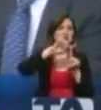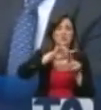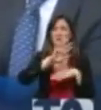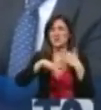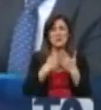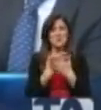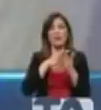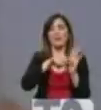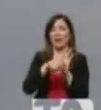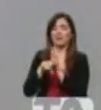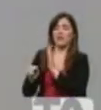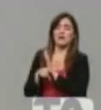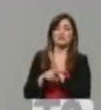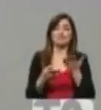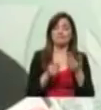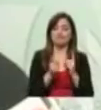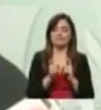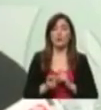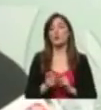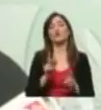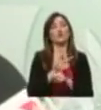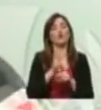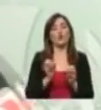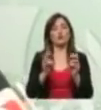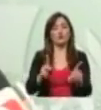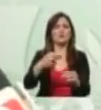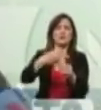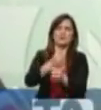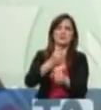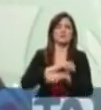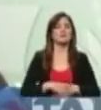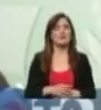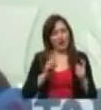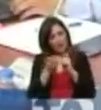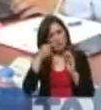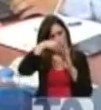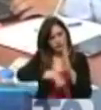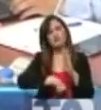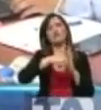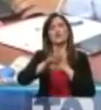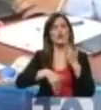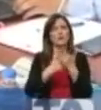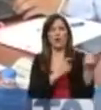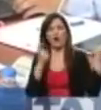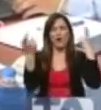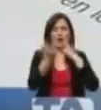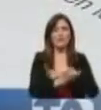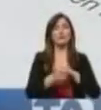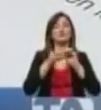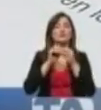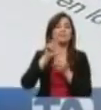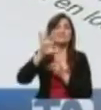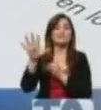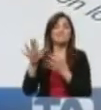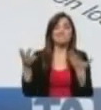otras decisiones para fomentar la productividad y el empleo. El archivo, el retiro, si es que hay cambios tienen que ser de fondo. Desde el propio oficialismo dividido, es